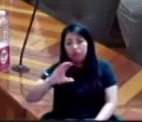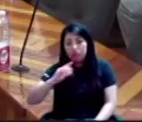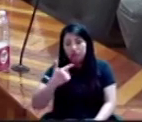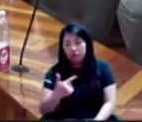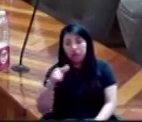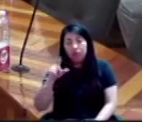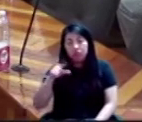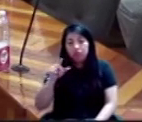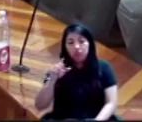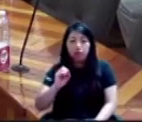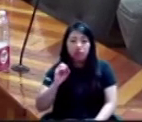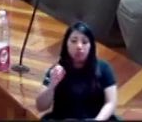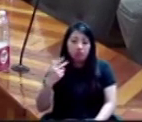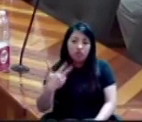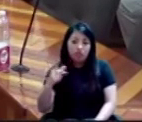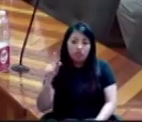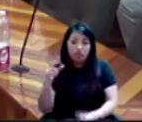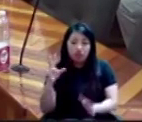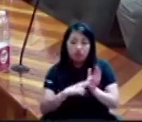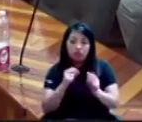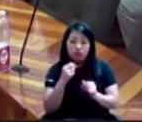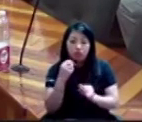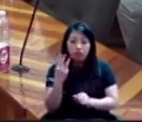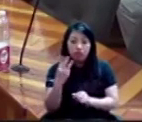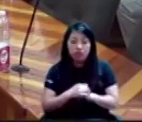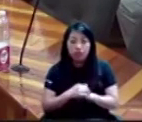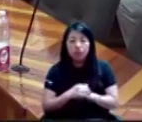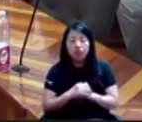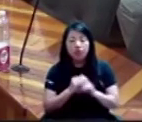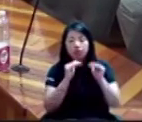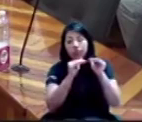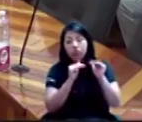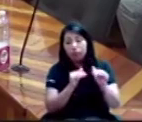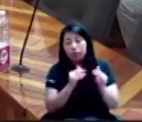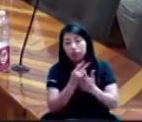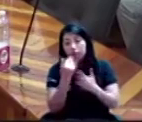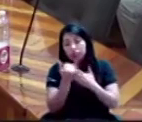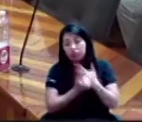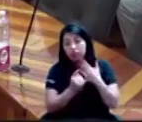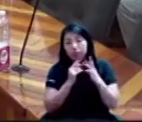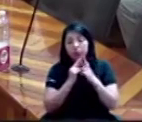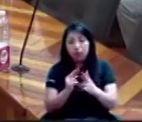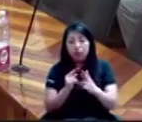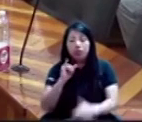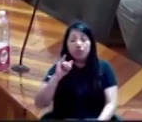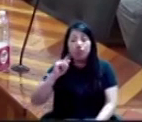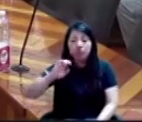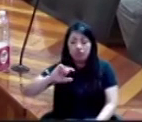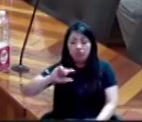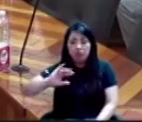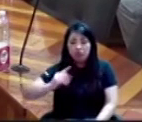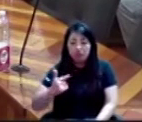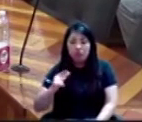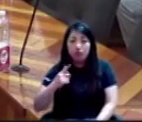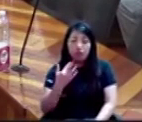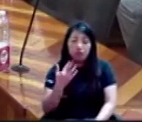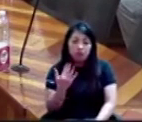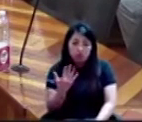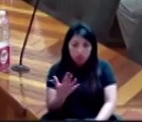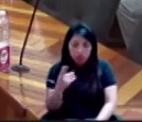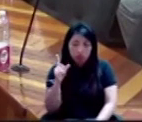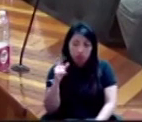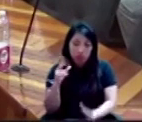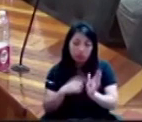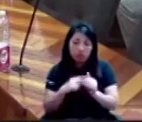aquellas autoridades que se consideren infractoras y que no tengan un superior jerárquico, pues estará remitiendo en su caso